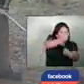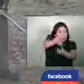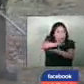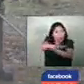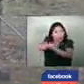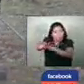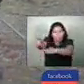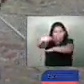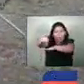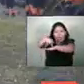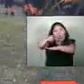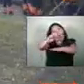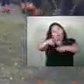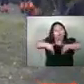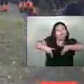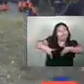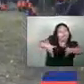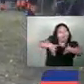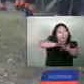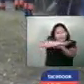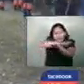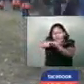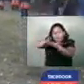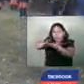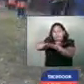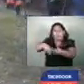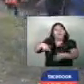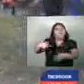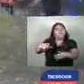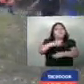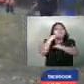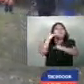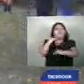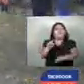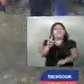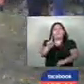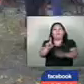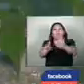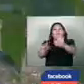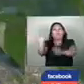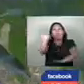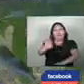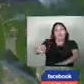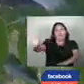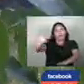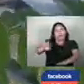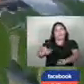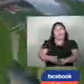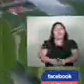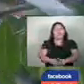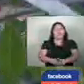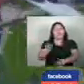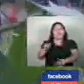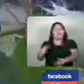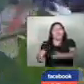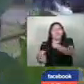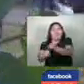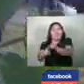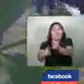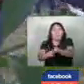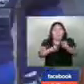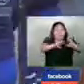de parques y calles de la capital. Esta medida se mantendrá hasta el 16 de enero, junto a las dependencias de la